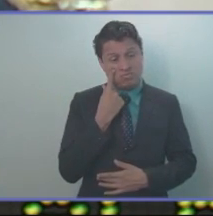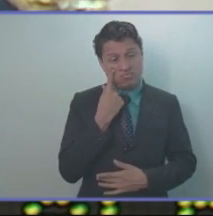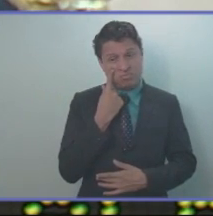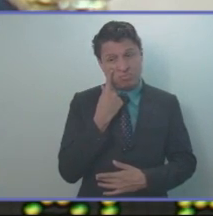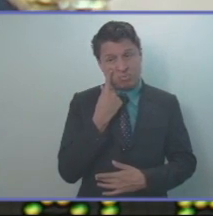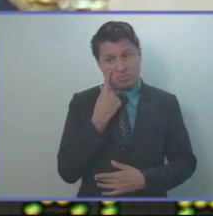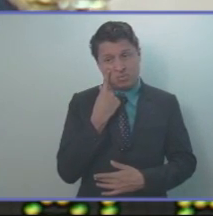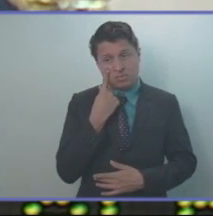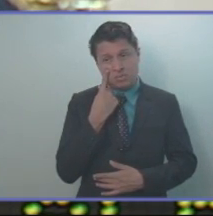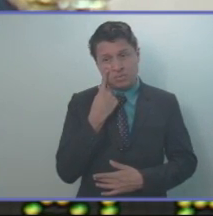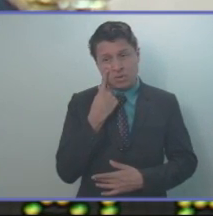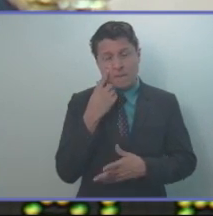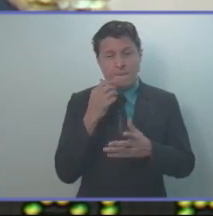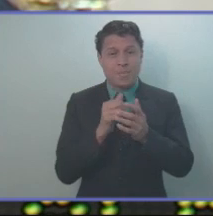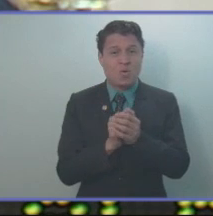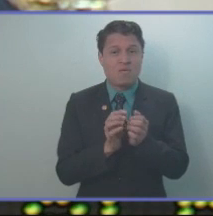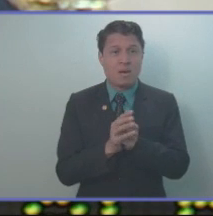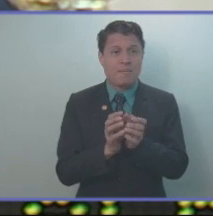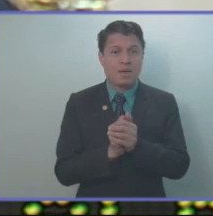estrés hídrico.